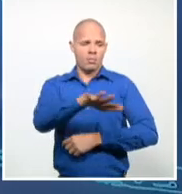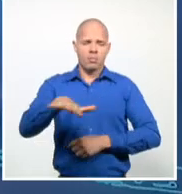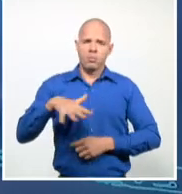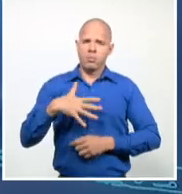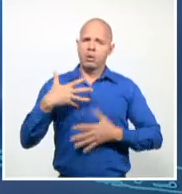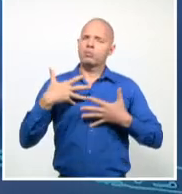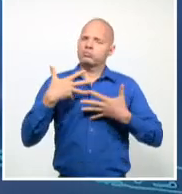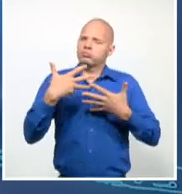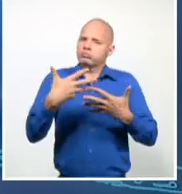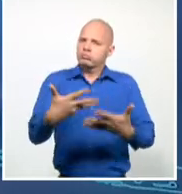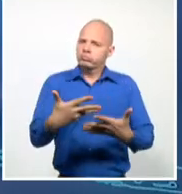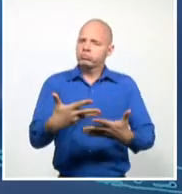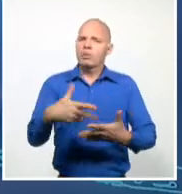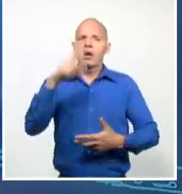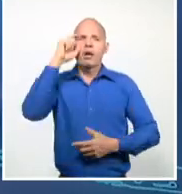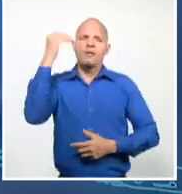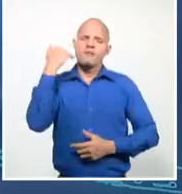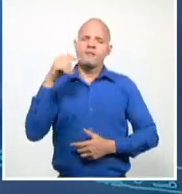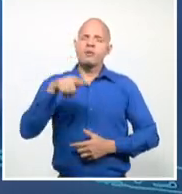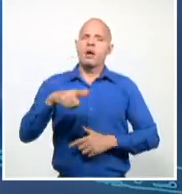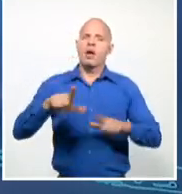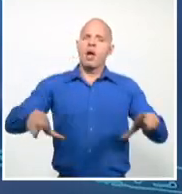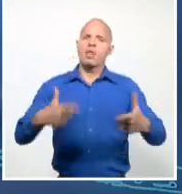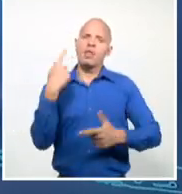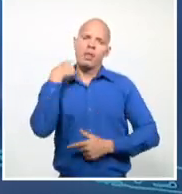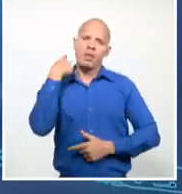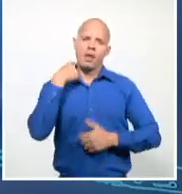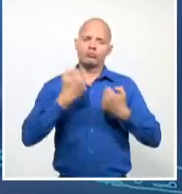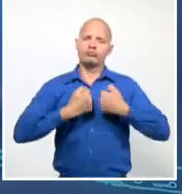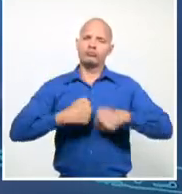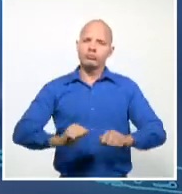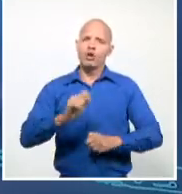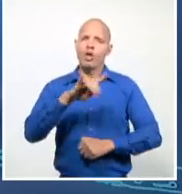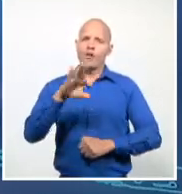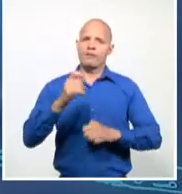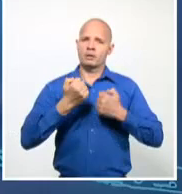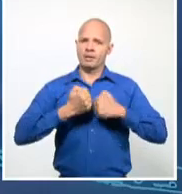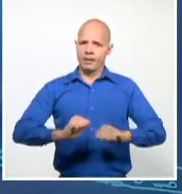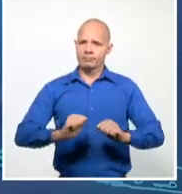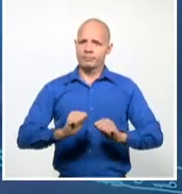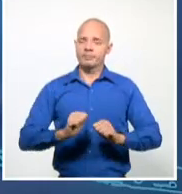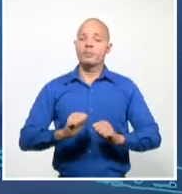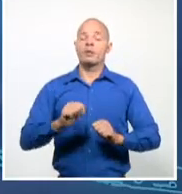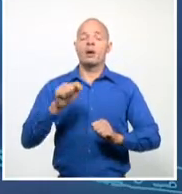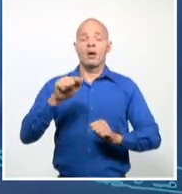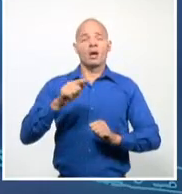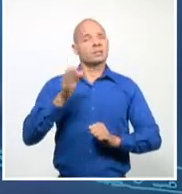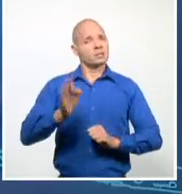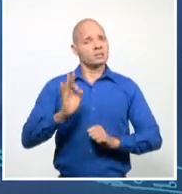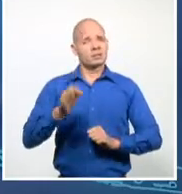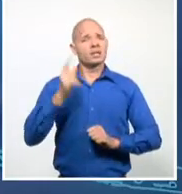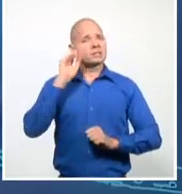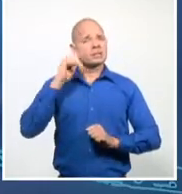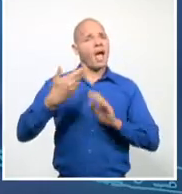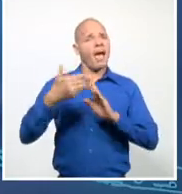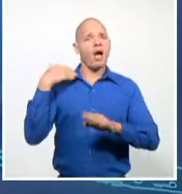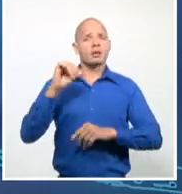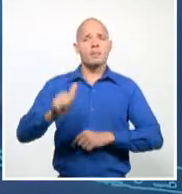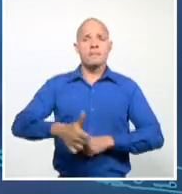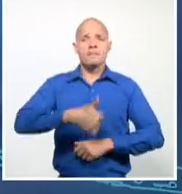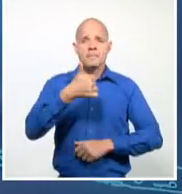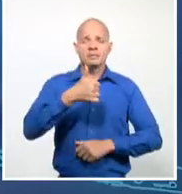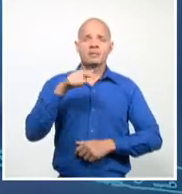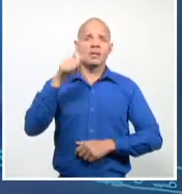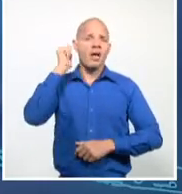de Cuba y el mundo por la reivindicación de las mujeres, madre extraordinaria y presidenta eterna de la Federación de Mujeres Cubanas.